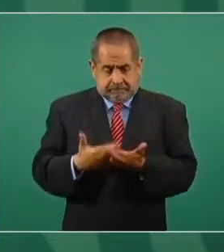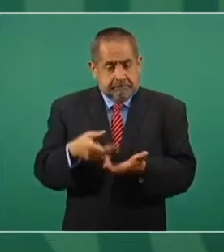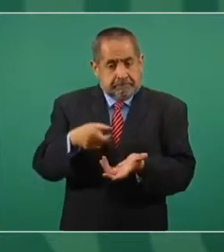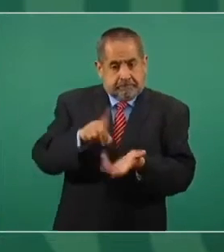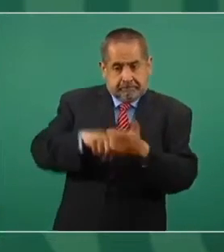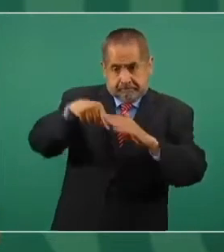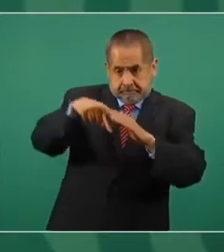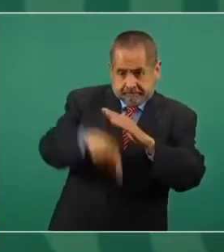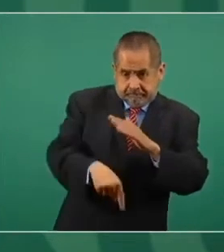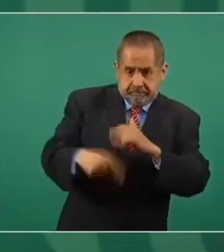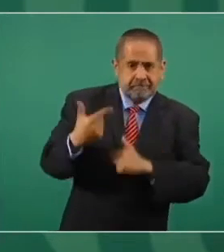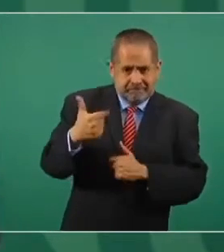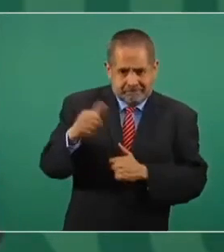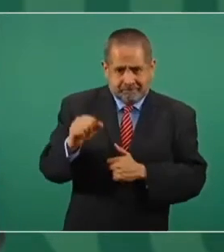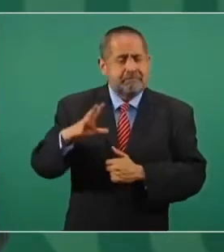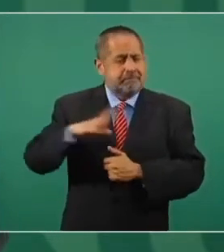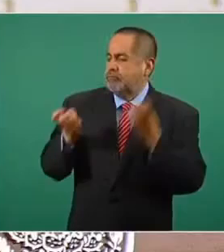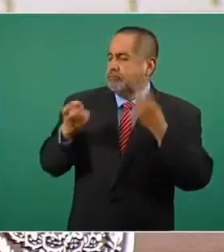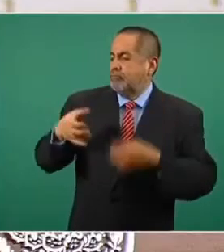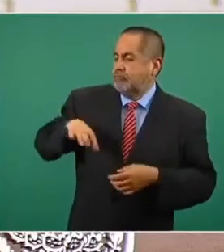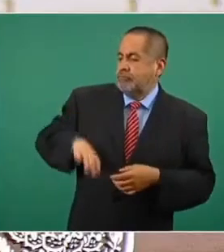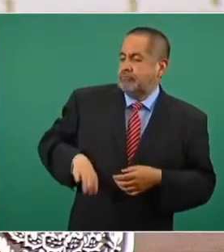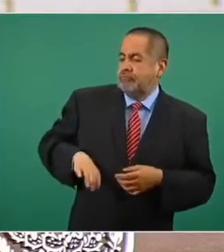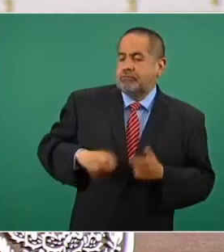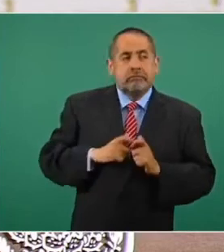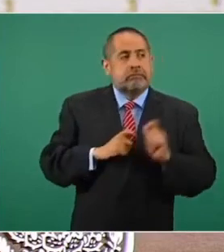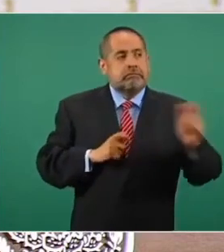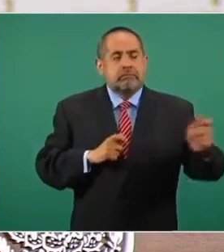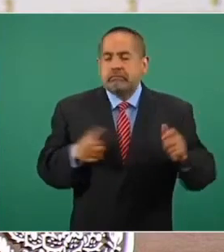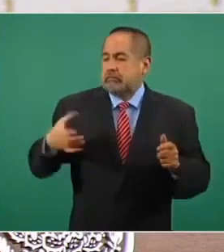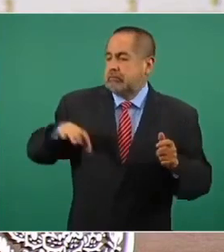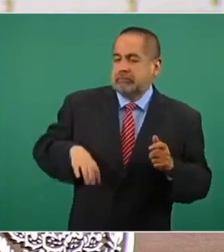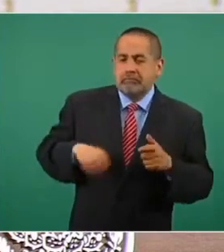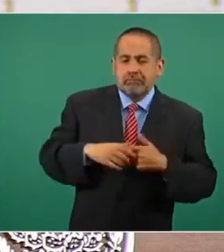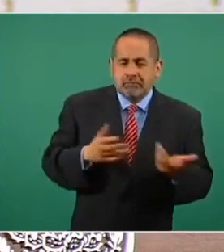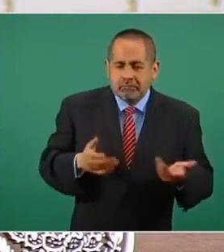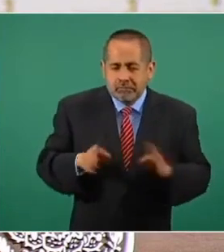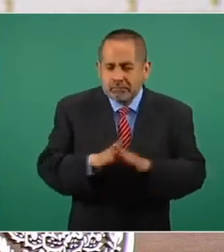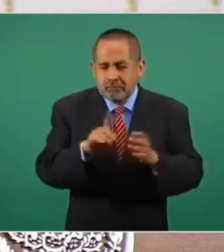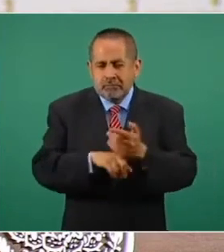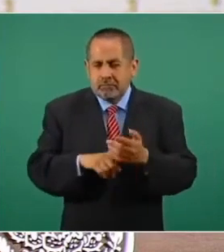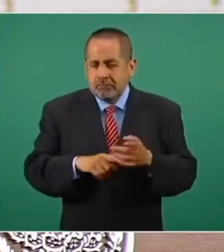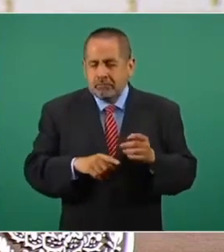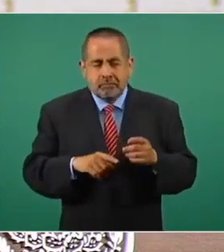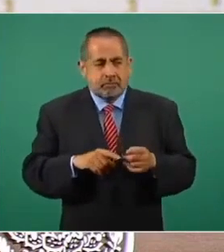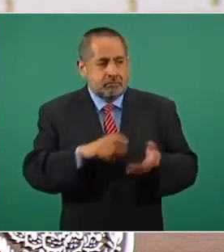pero no les importó. El negocio era comprar el gas,